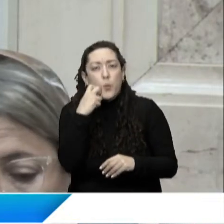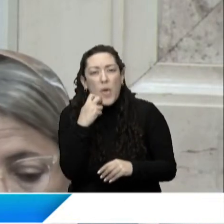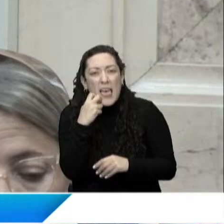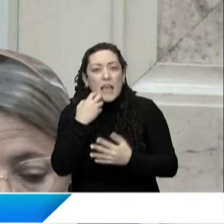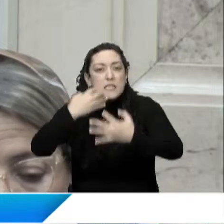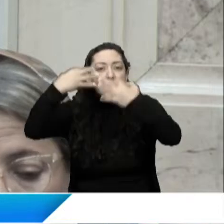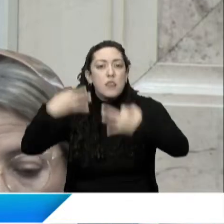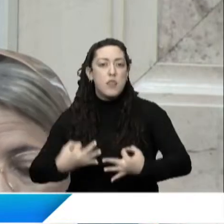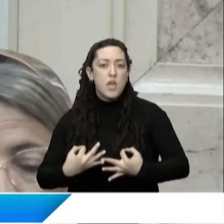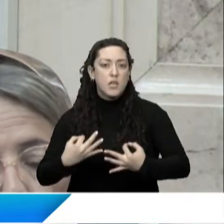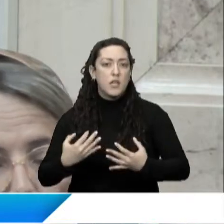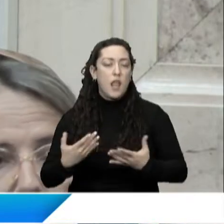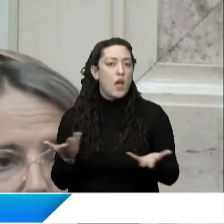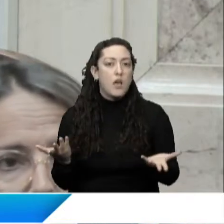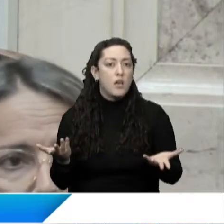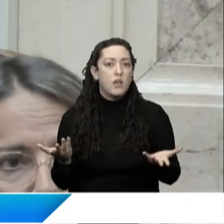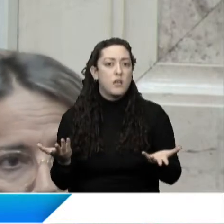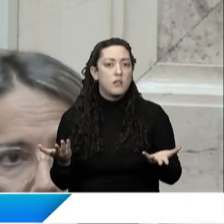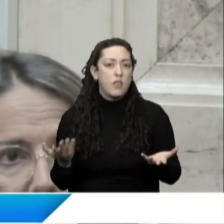y fundamentalmente